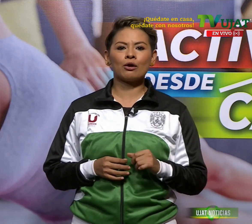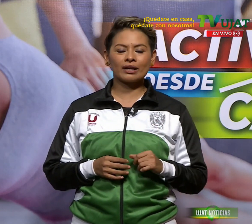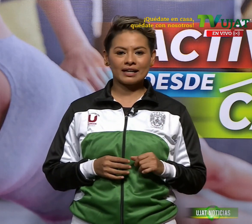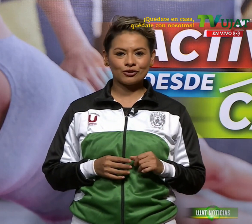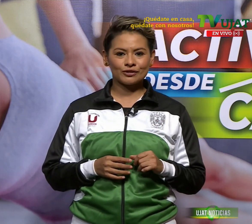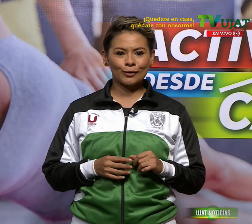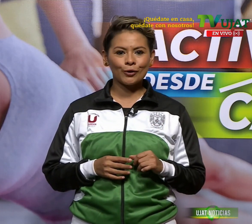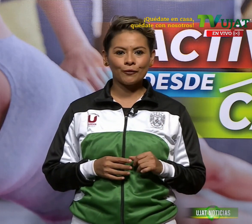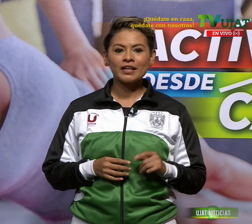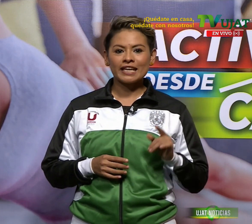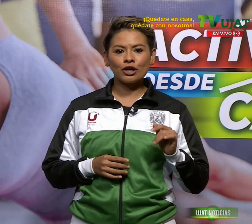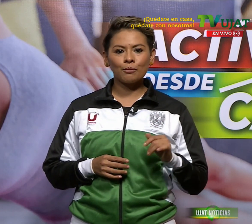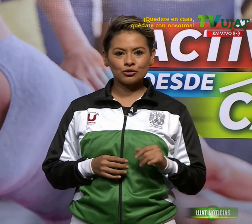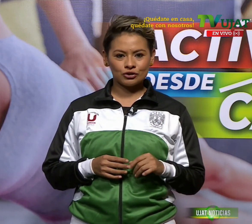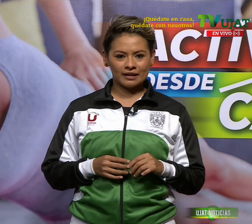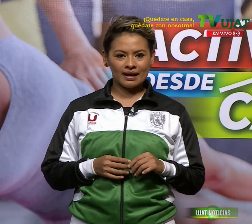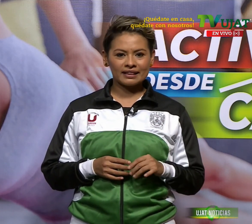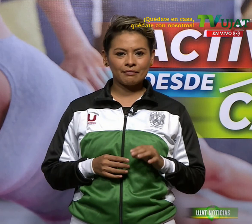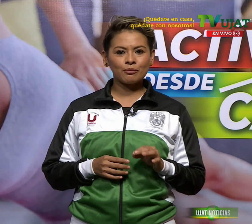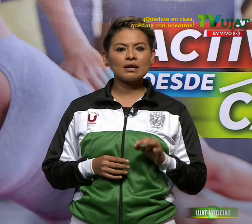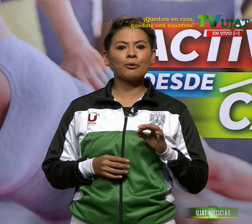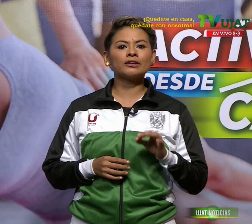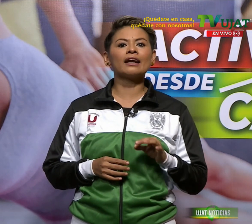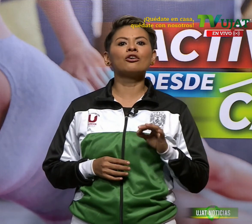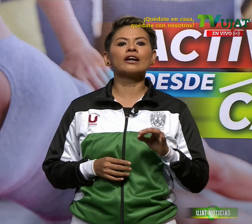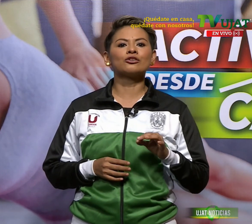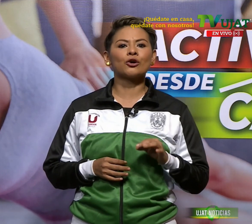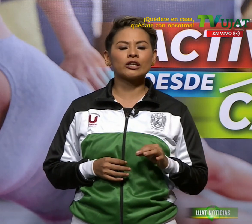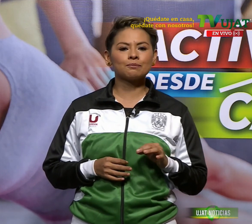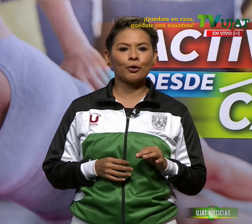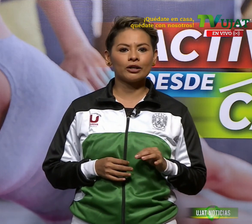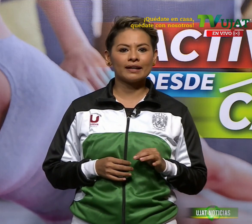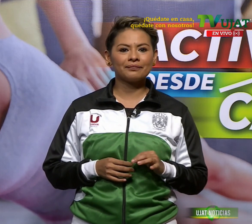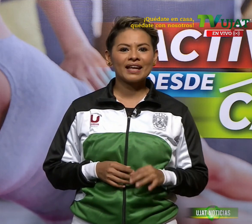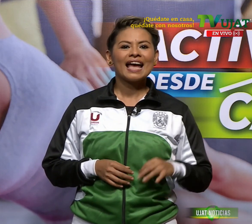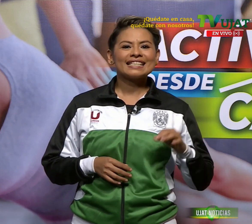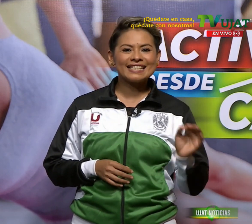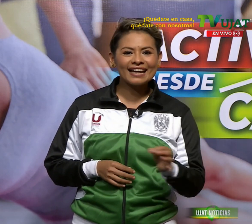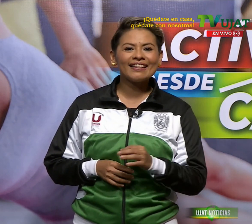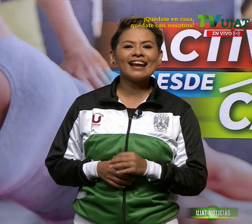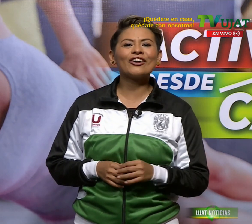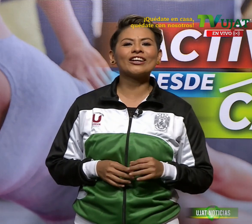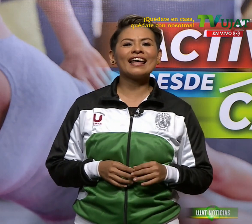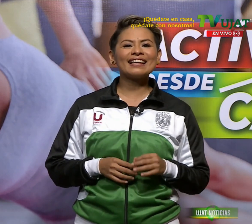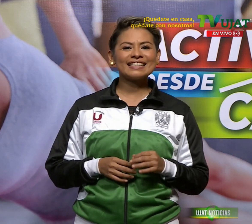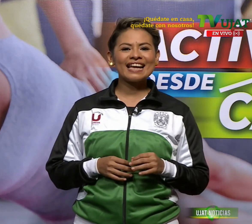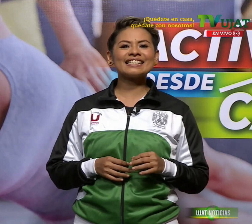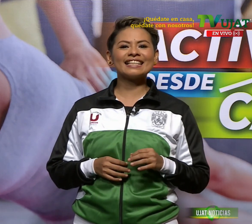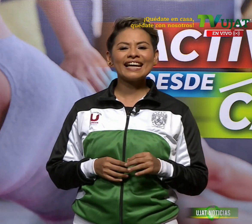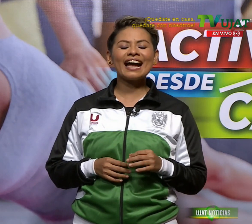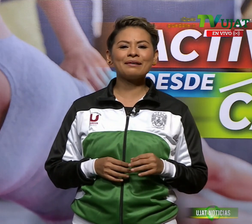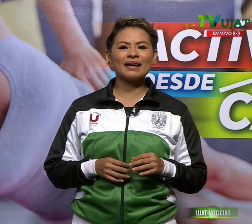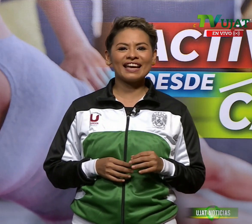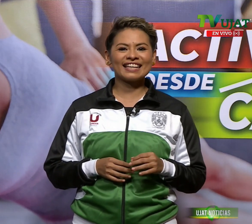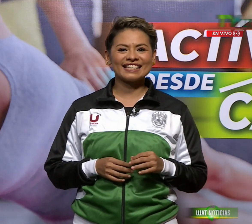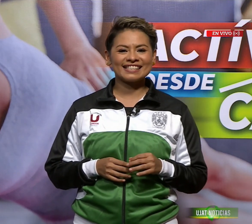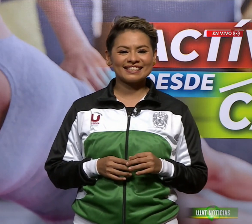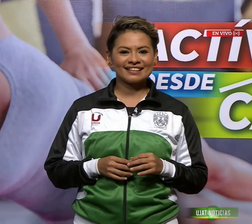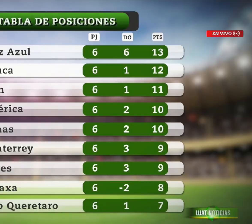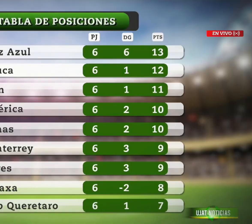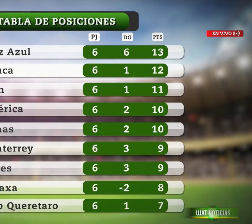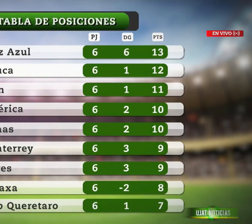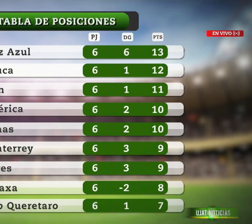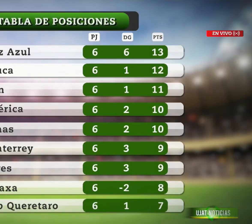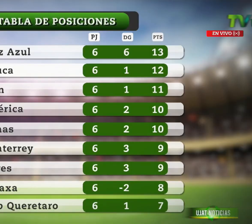los tiempos para un regreso seguro y como sociedad debemos aportar lo que nos corresponde. Cierre de la jornada 6, Liga